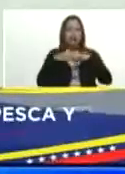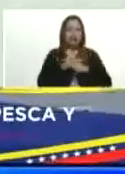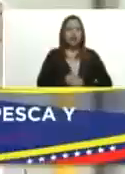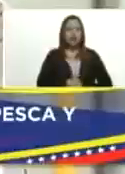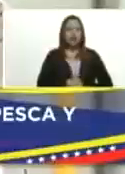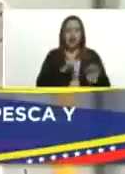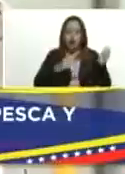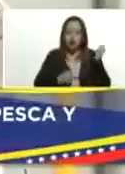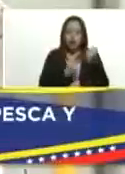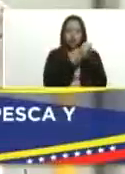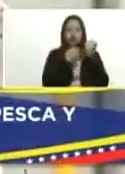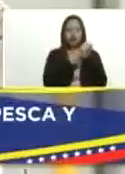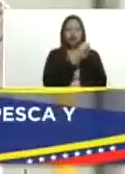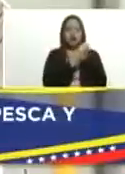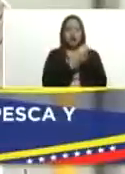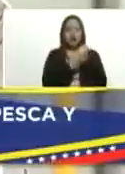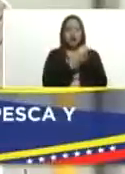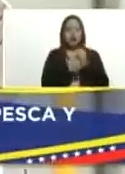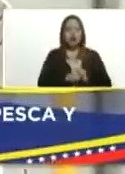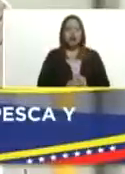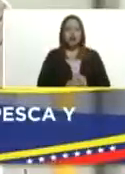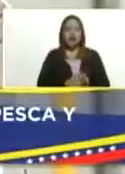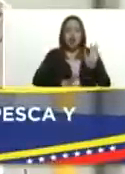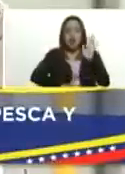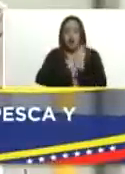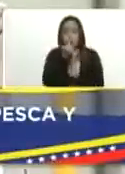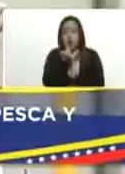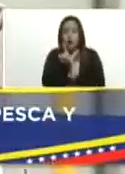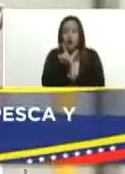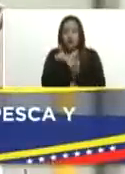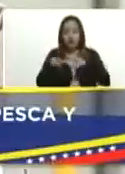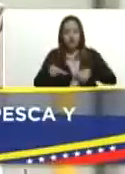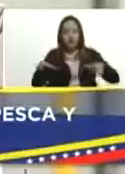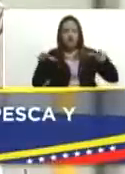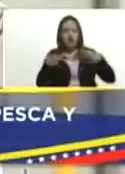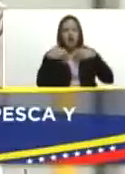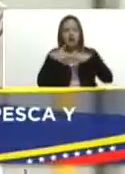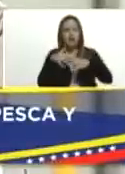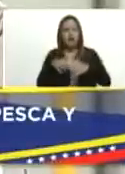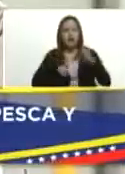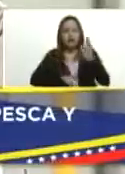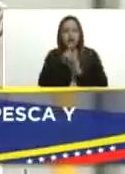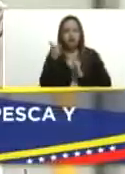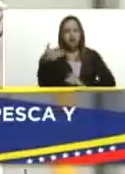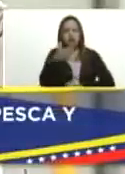apoyar a las granjas de la acuicultura a nivel nacional.